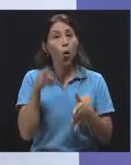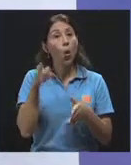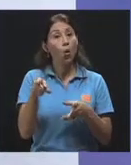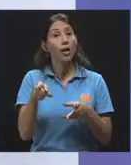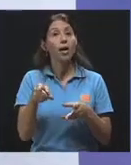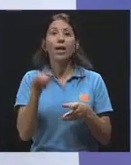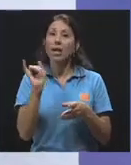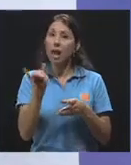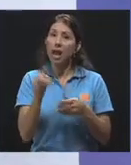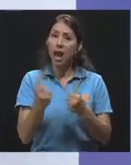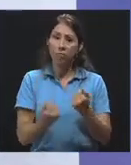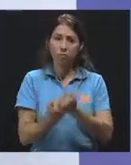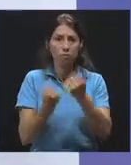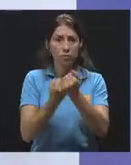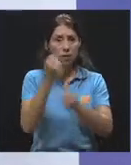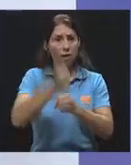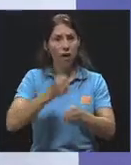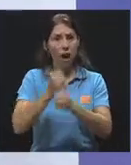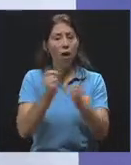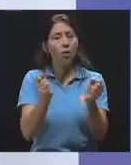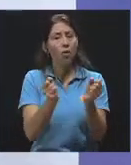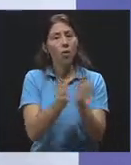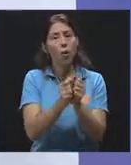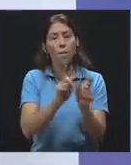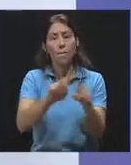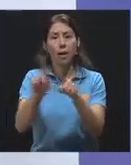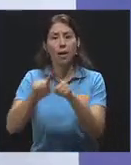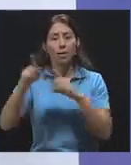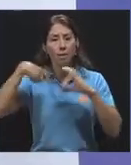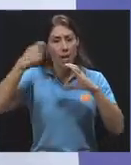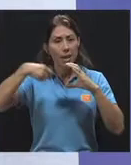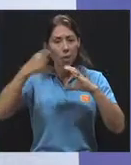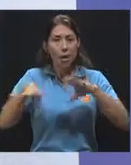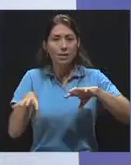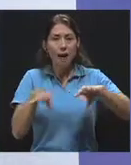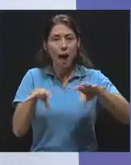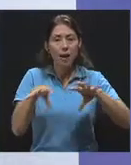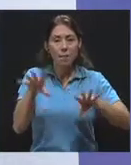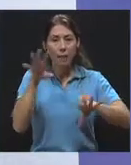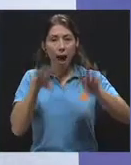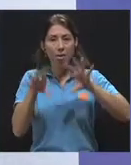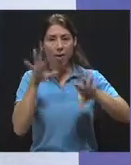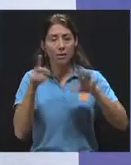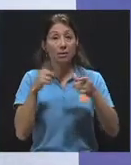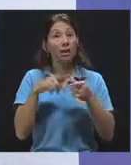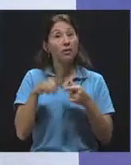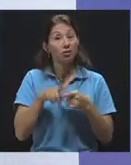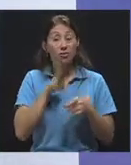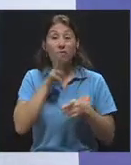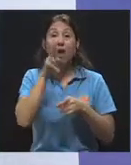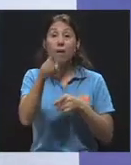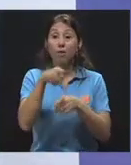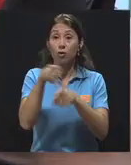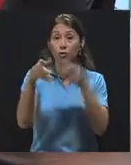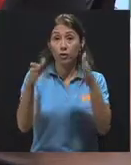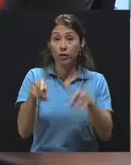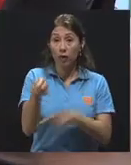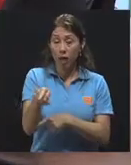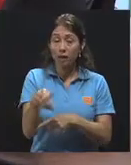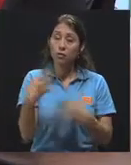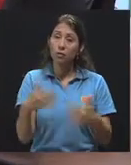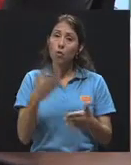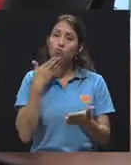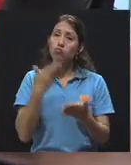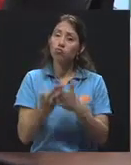line producer así en varias películas animadas. Y entonces son personas como que se, también